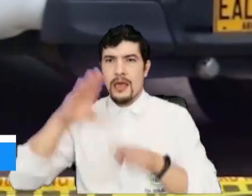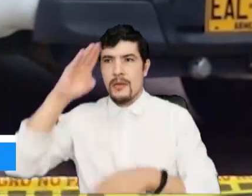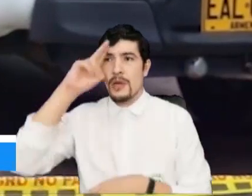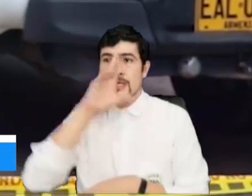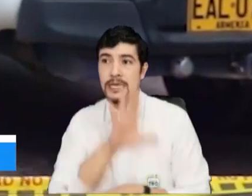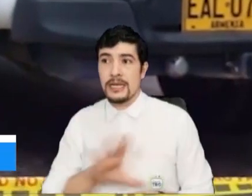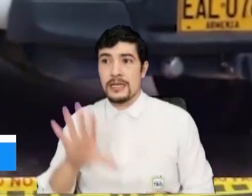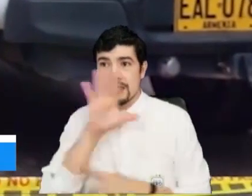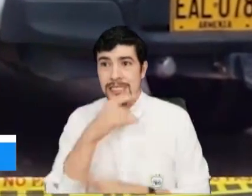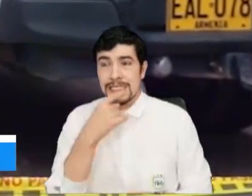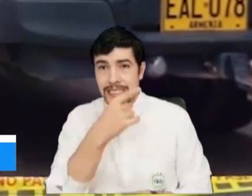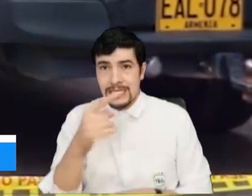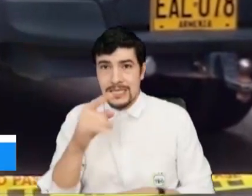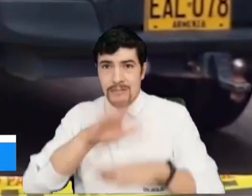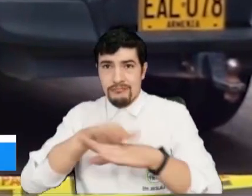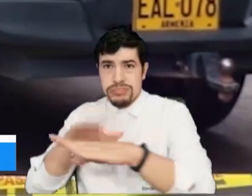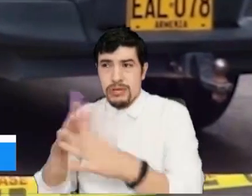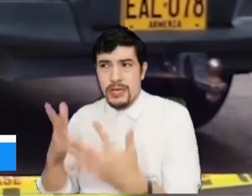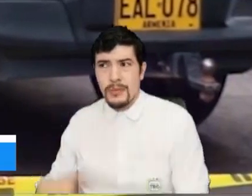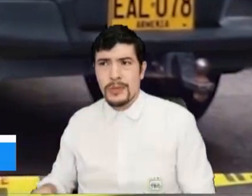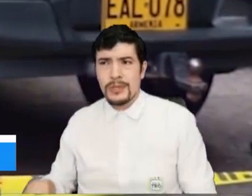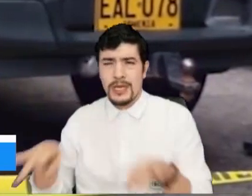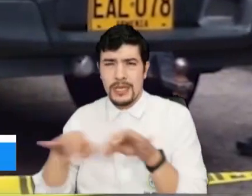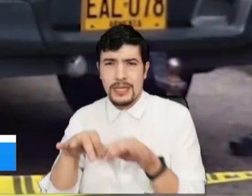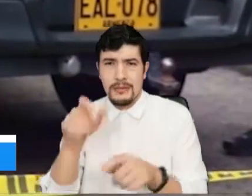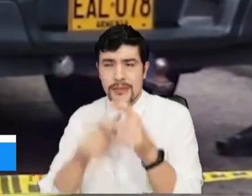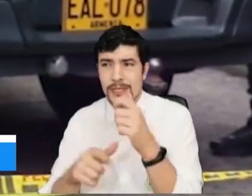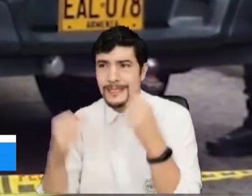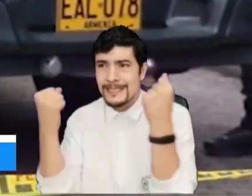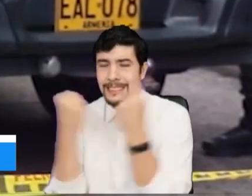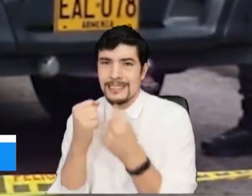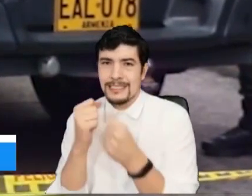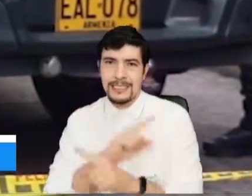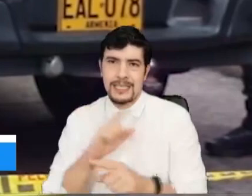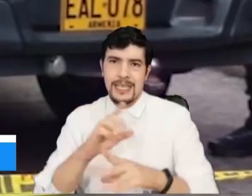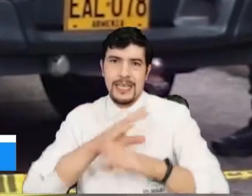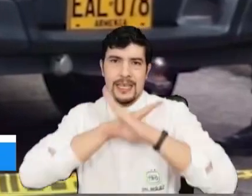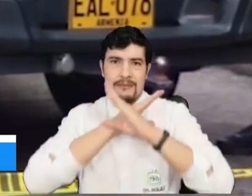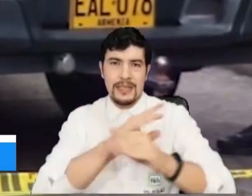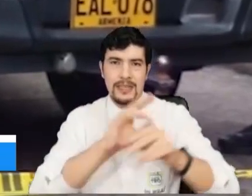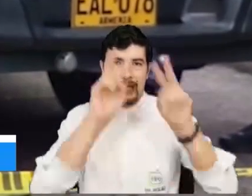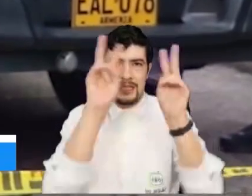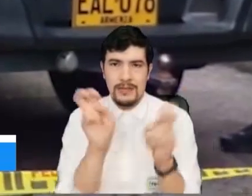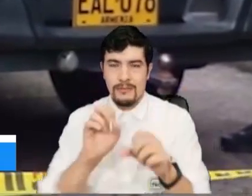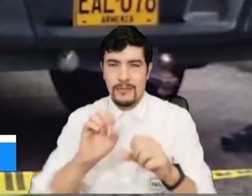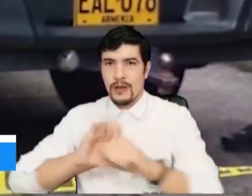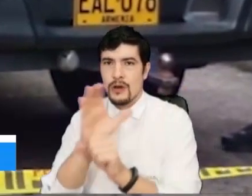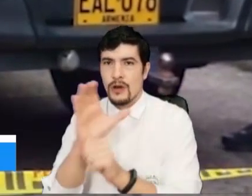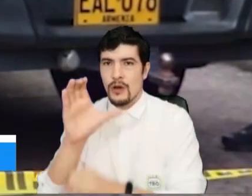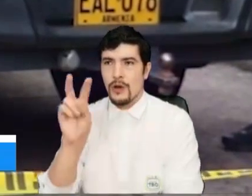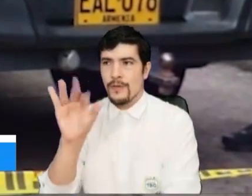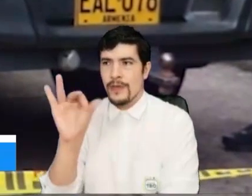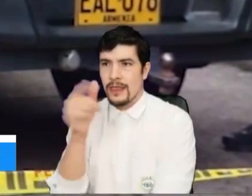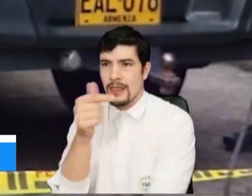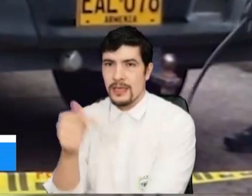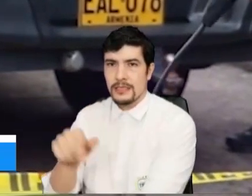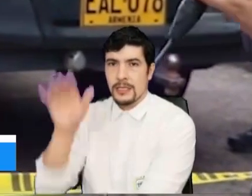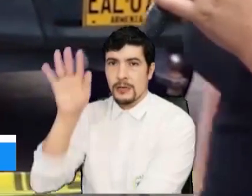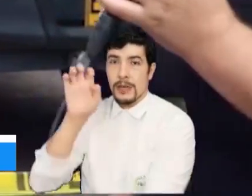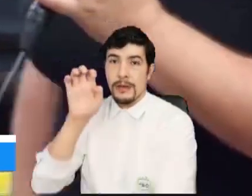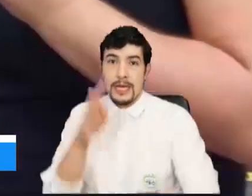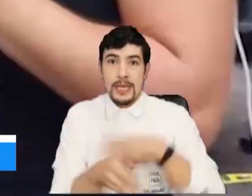importante que no hayan aglomeraciones para evitar el tema del COVID-19. Sin embargo, los docentes se reunieron en